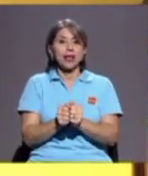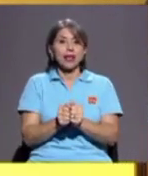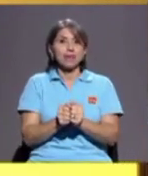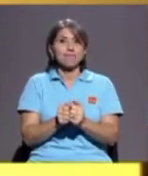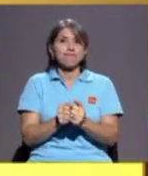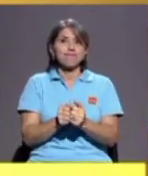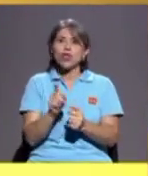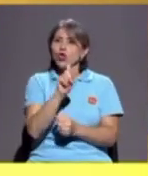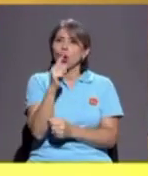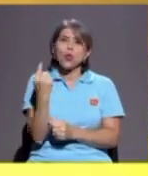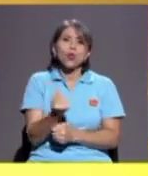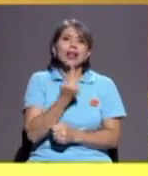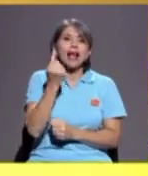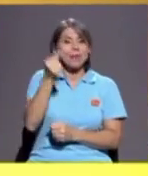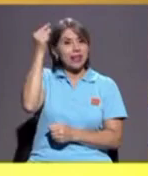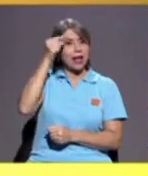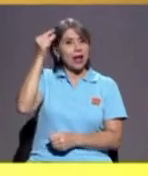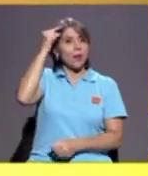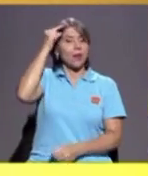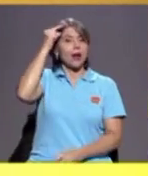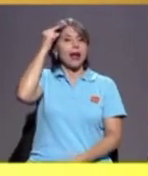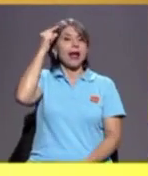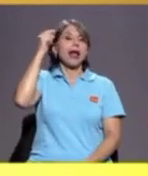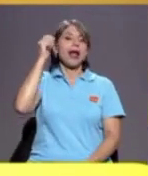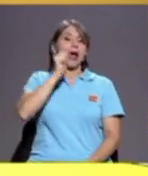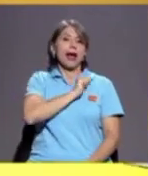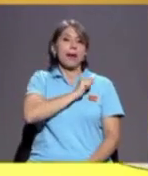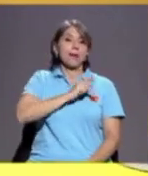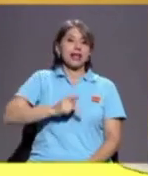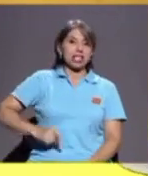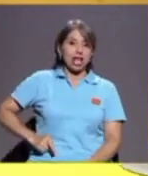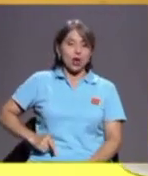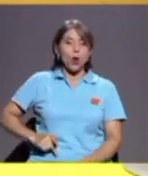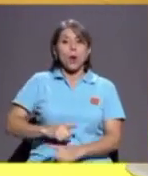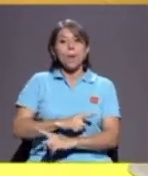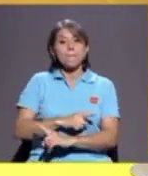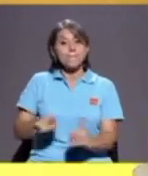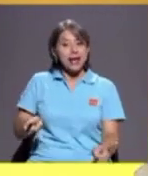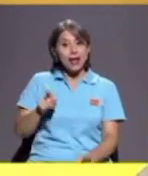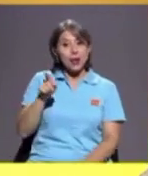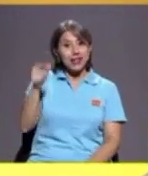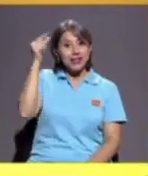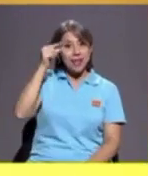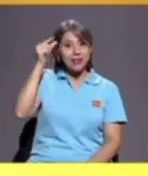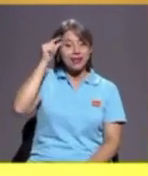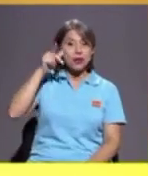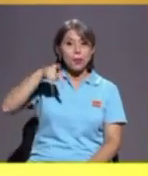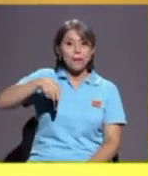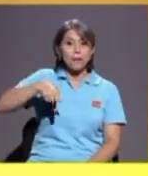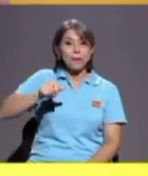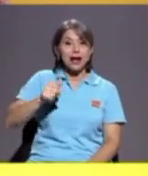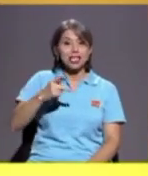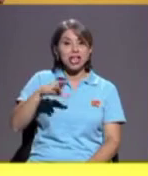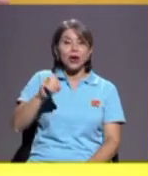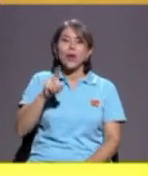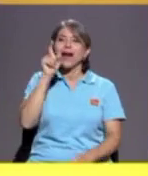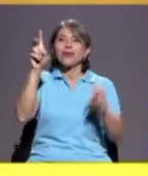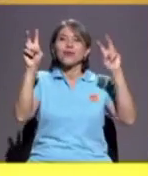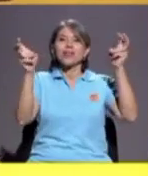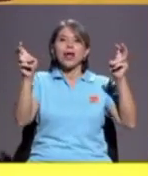no únicamente en la administración Pacheco, pero en la administración Pacheco se volvió el tema de que no se roben la plata, entonces,